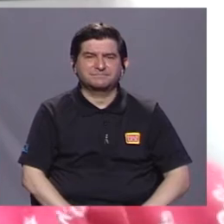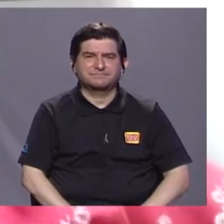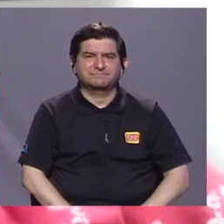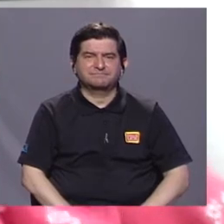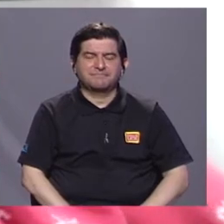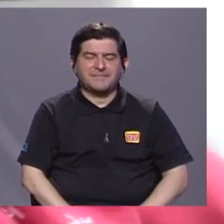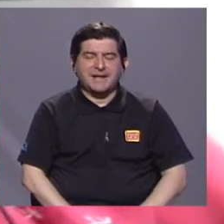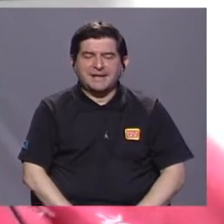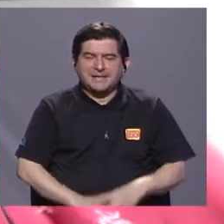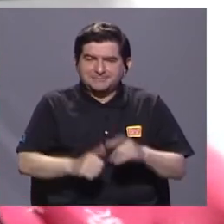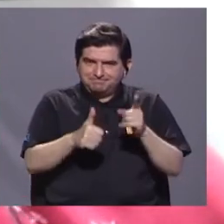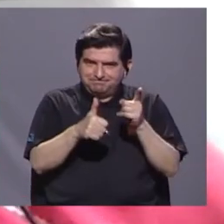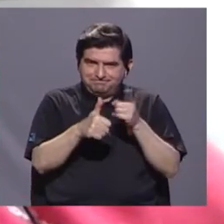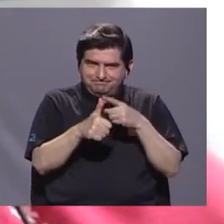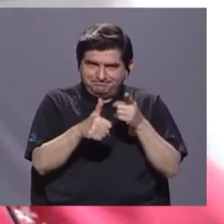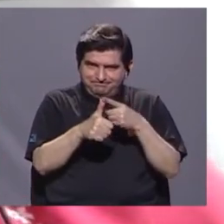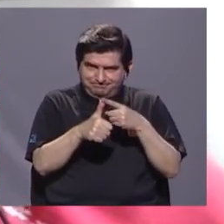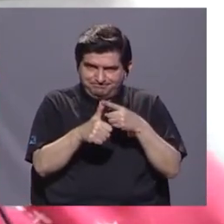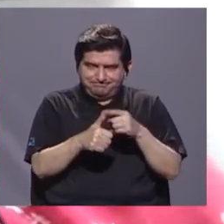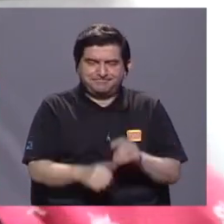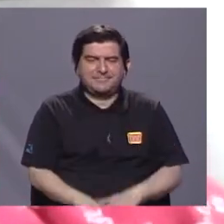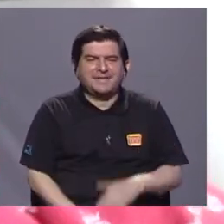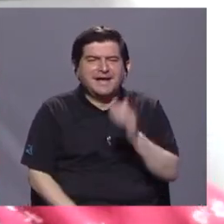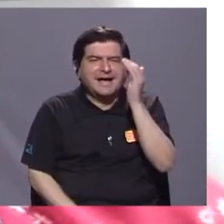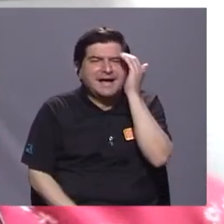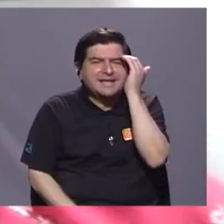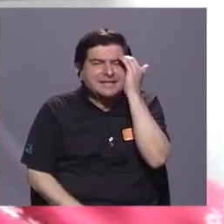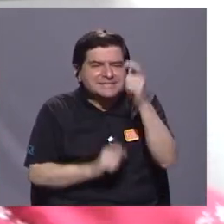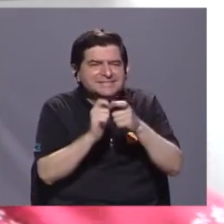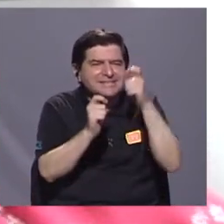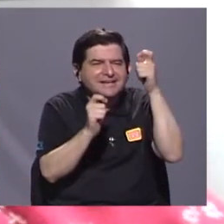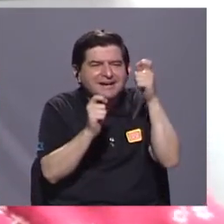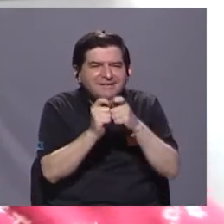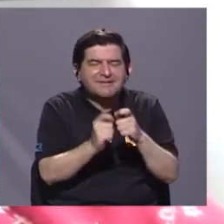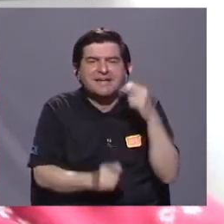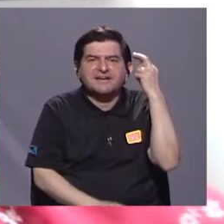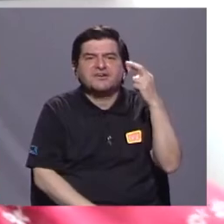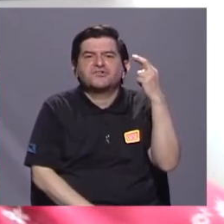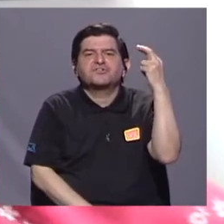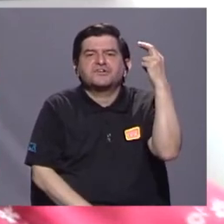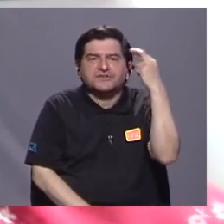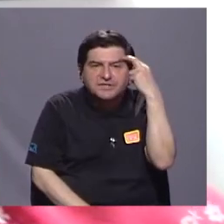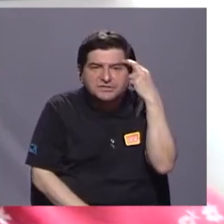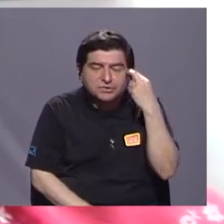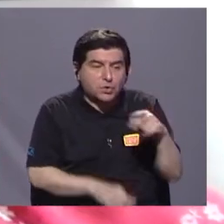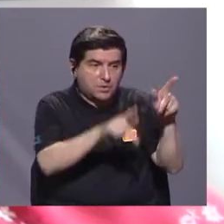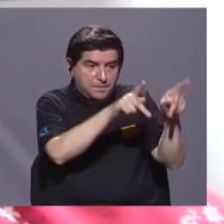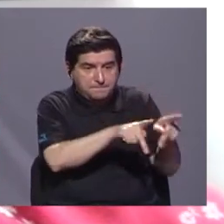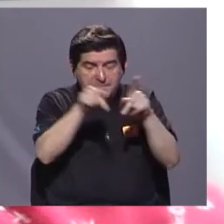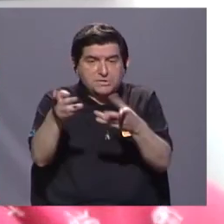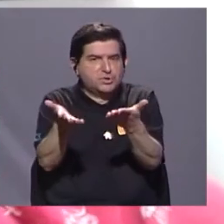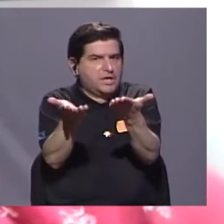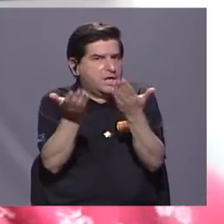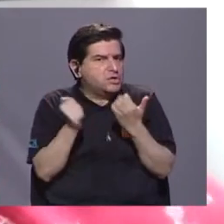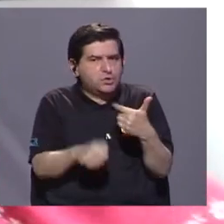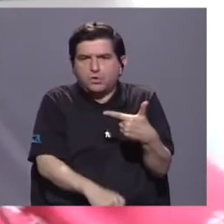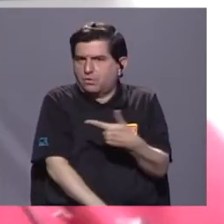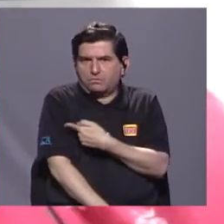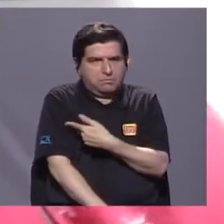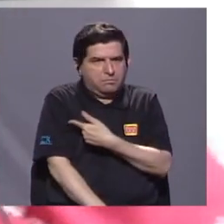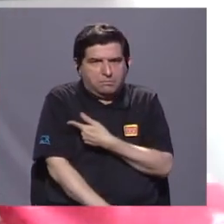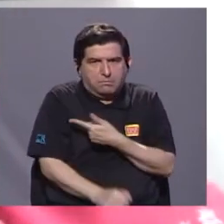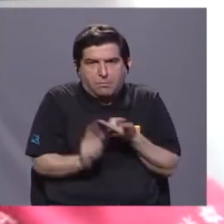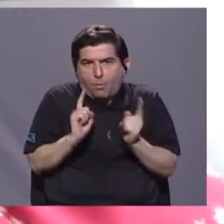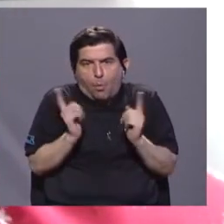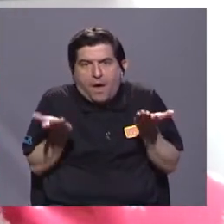bueno primero hay que conocer puntualmente cuáles son las razones por las cuales esas personas no quieren vacunarse